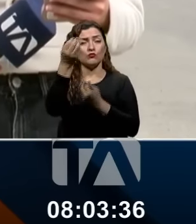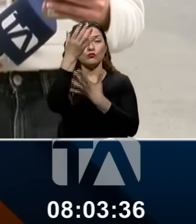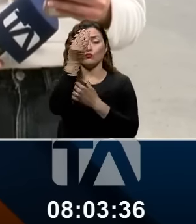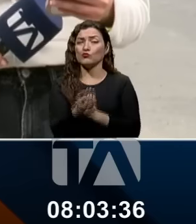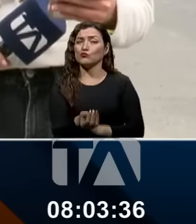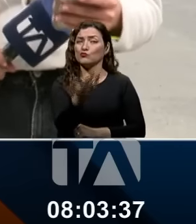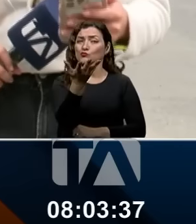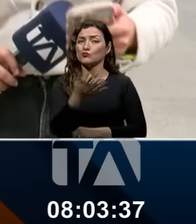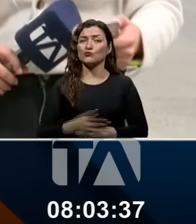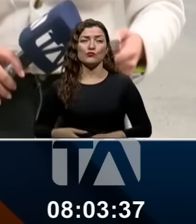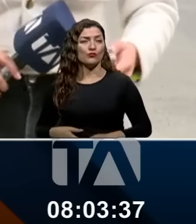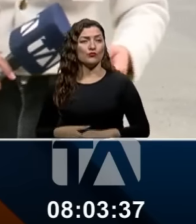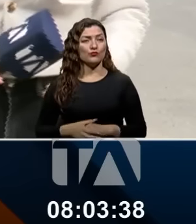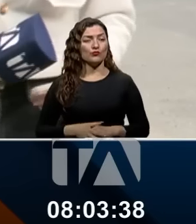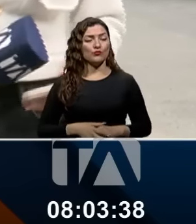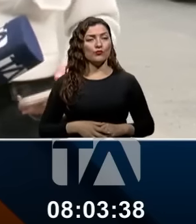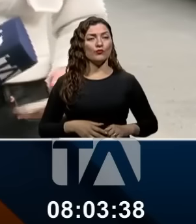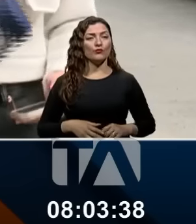días, adelante.